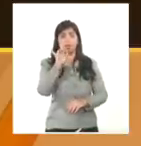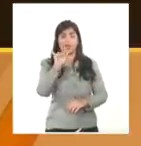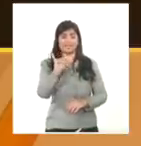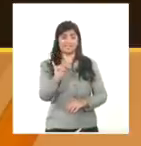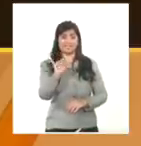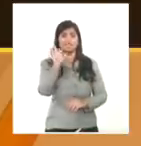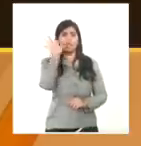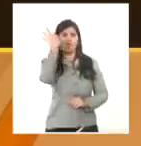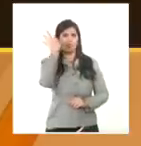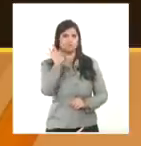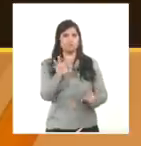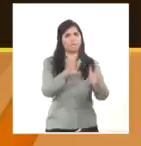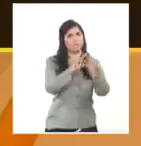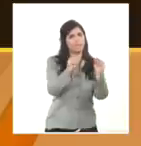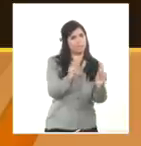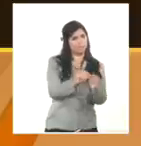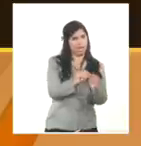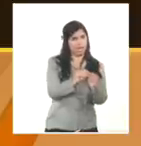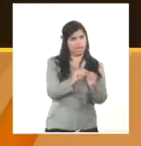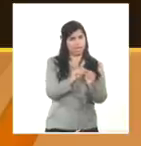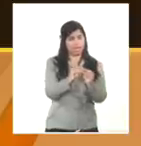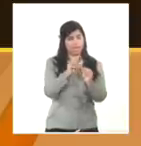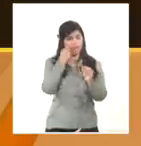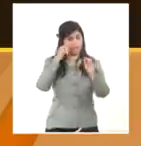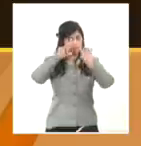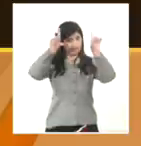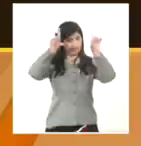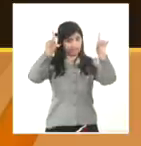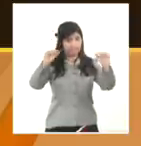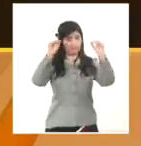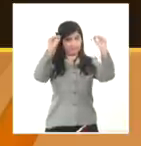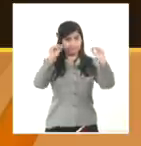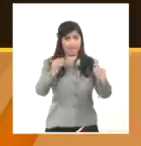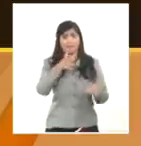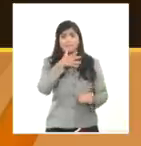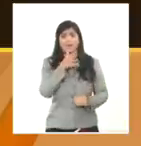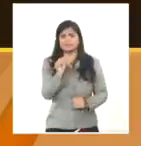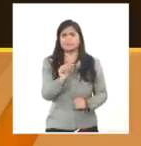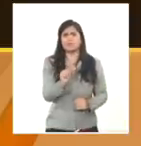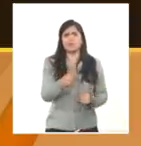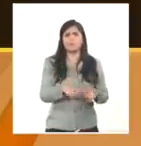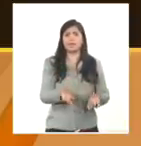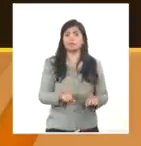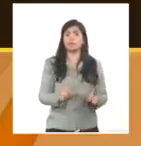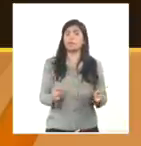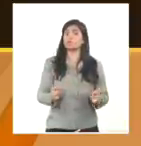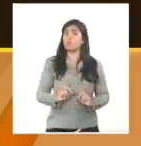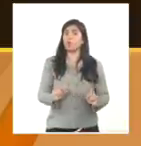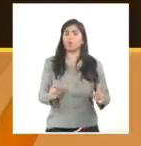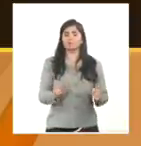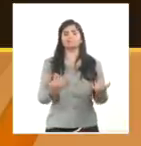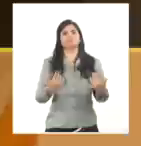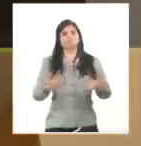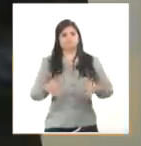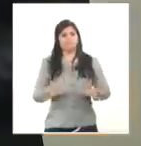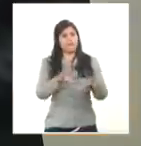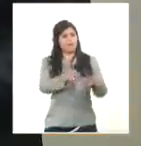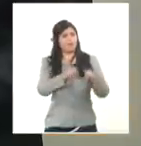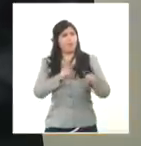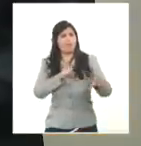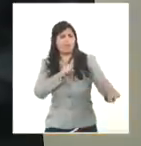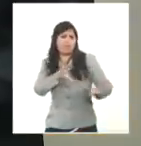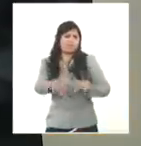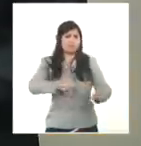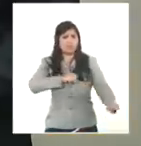0,46% de la masa total del país. Y parece poco, pero sinceramente no lo es. Si tenemos en cuenta el índice contra